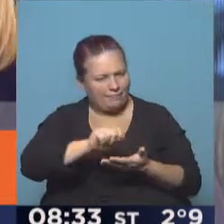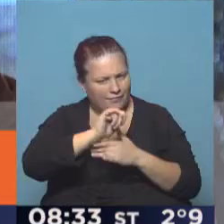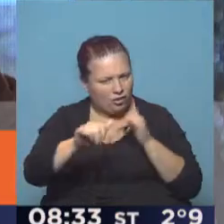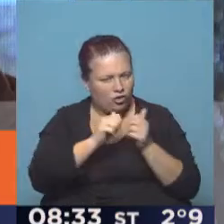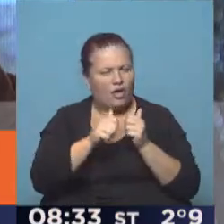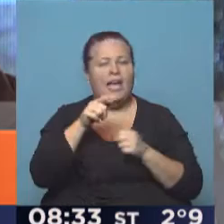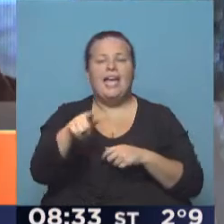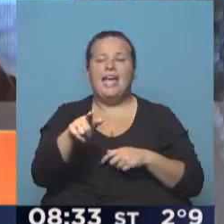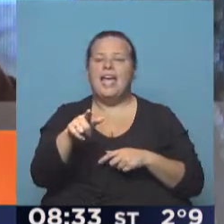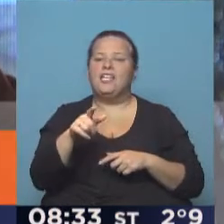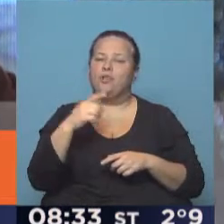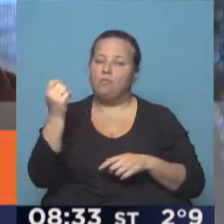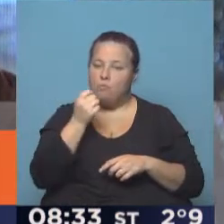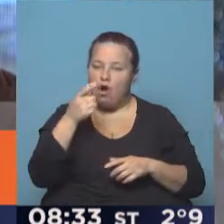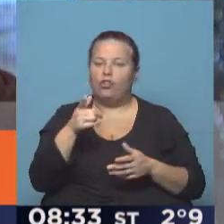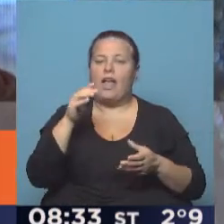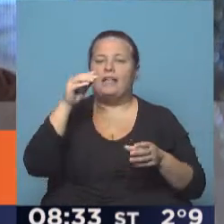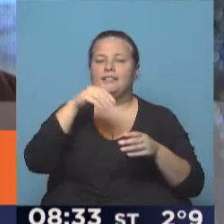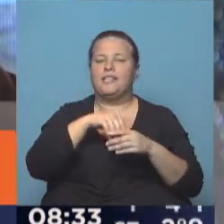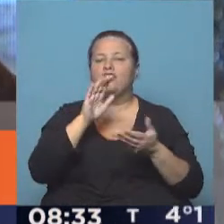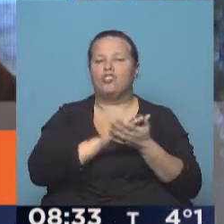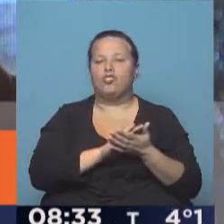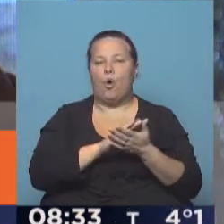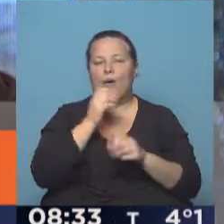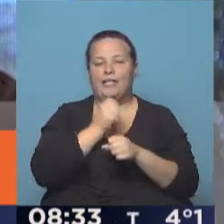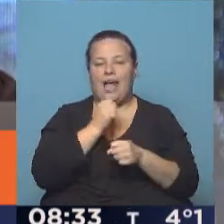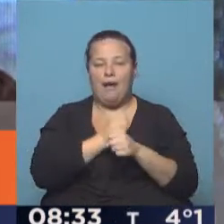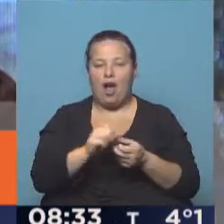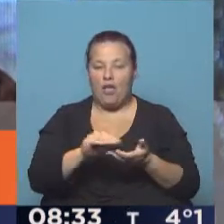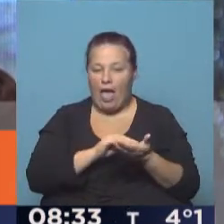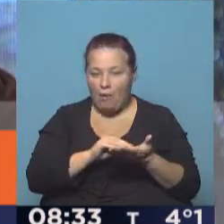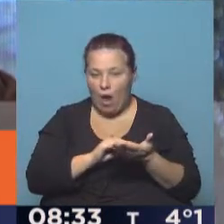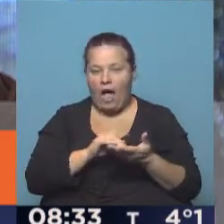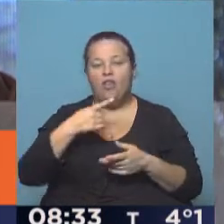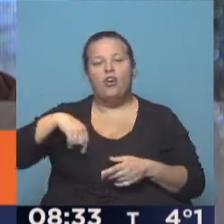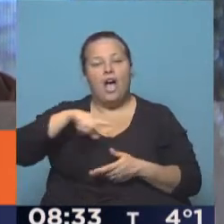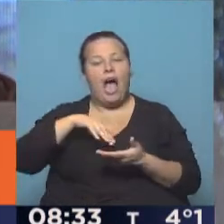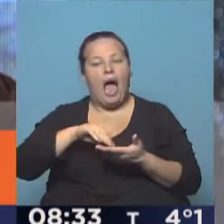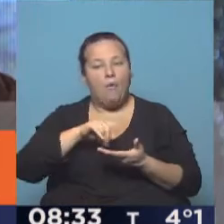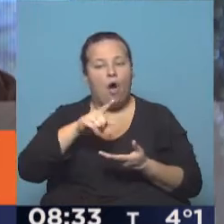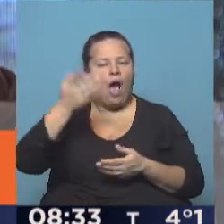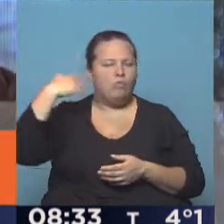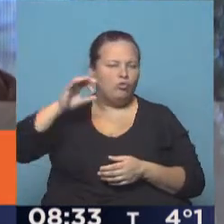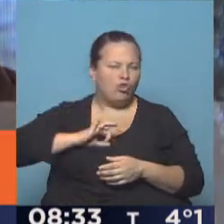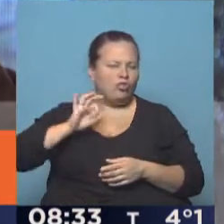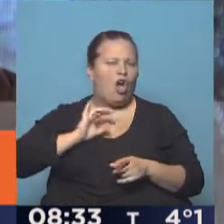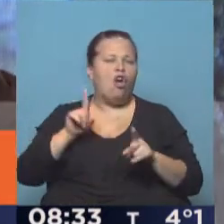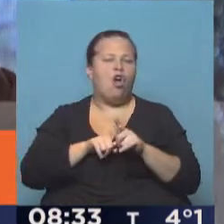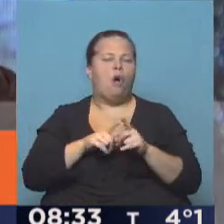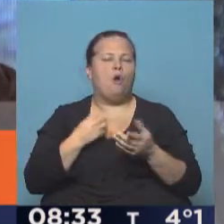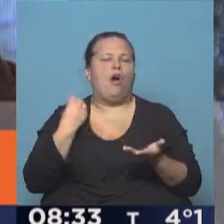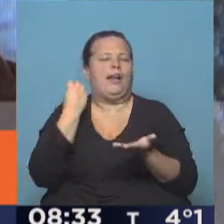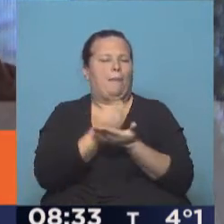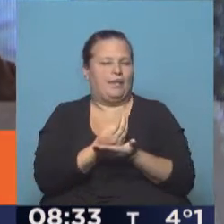Era un hecho, digamos, muy simbólico dentro de la profesión de los abogados, que los abogados toman hace unos años como